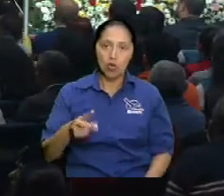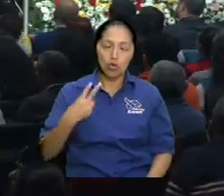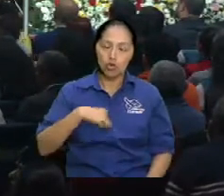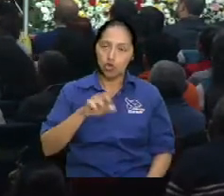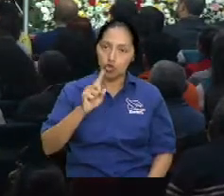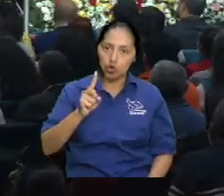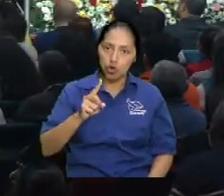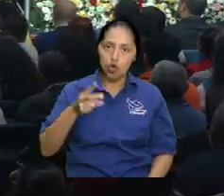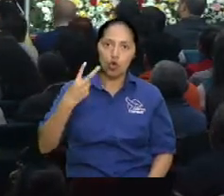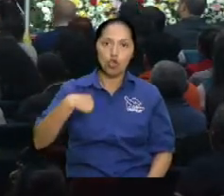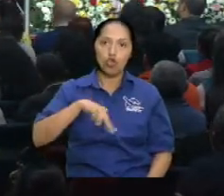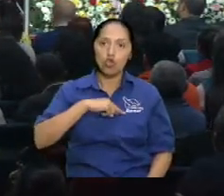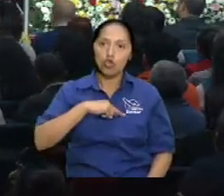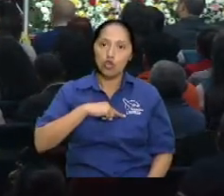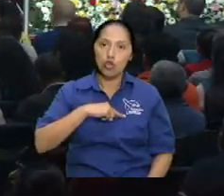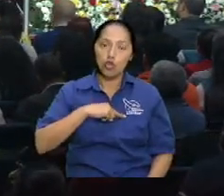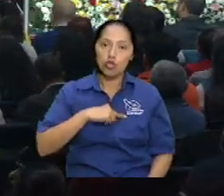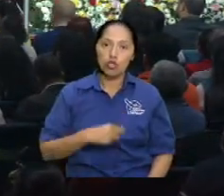Vale.